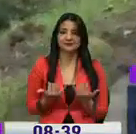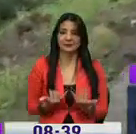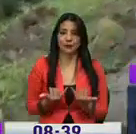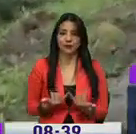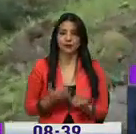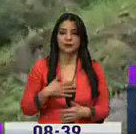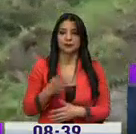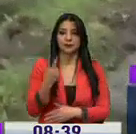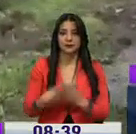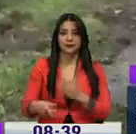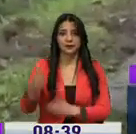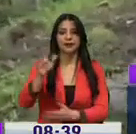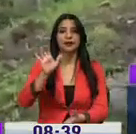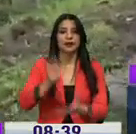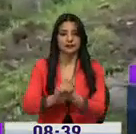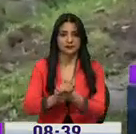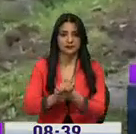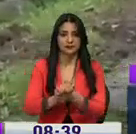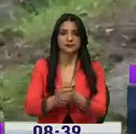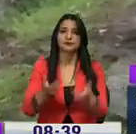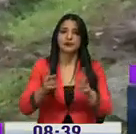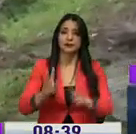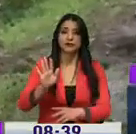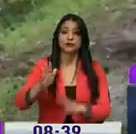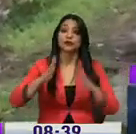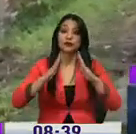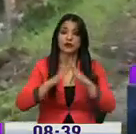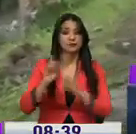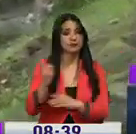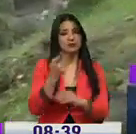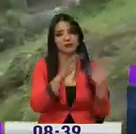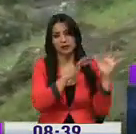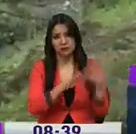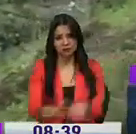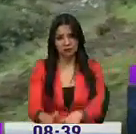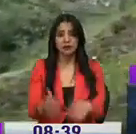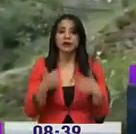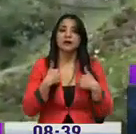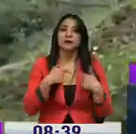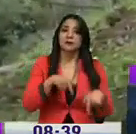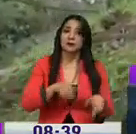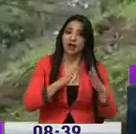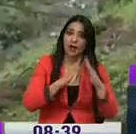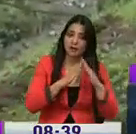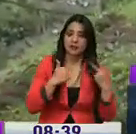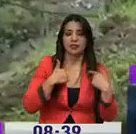Tengo una hija casada que también, la casa de ella primerita se fue y allá.